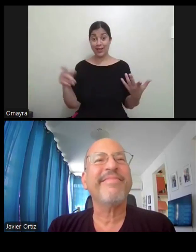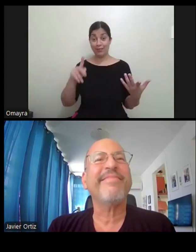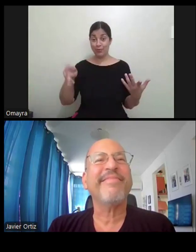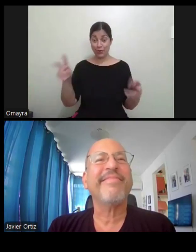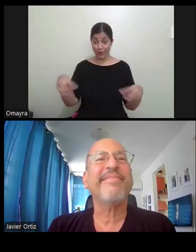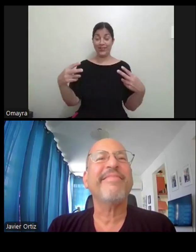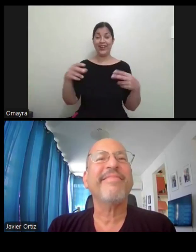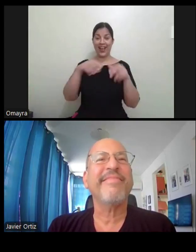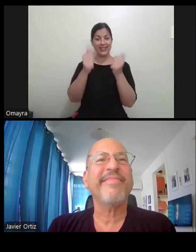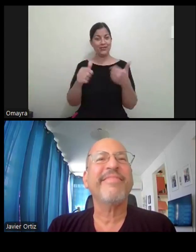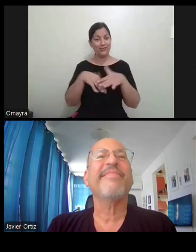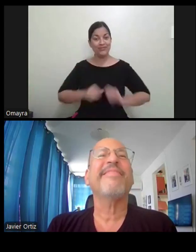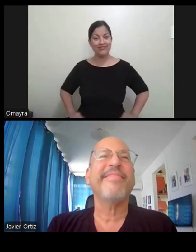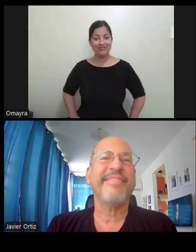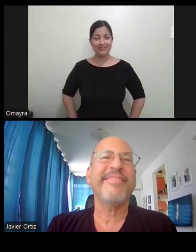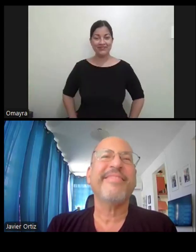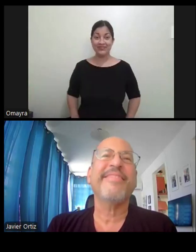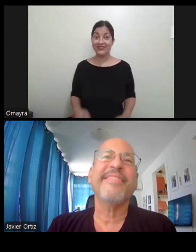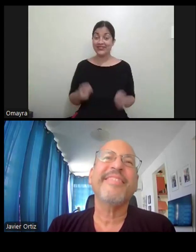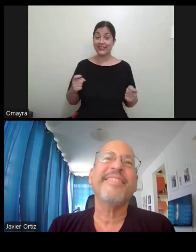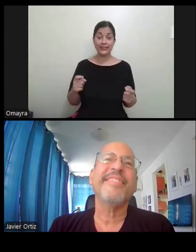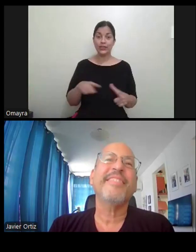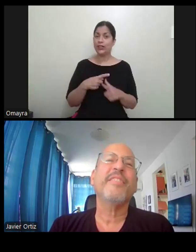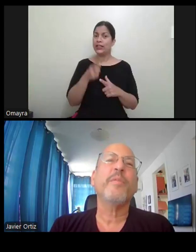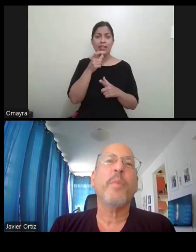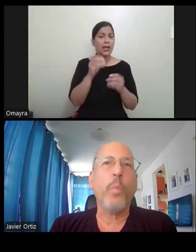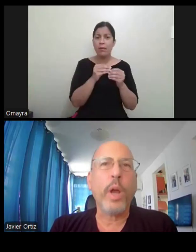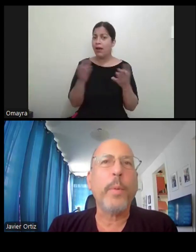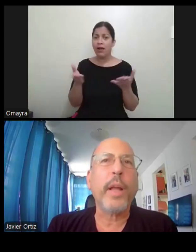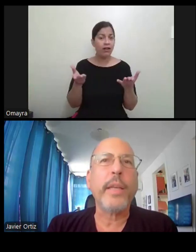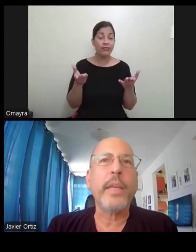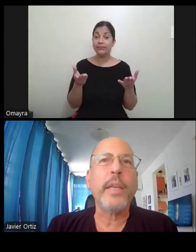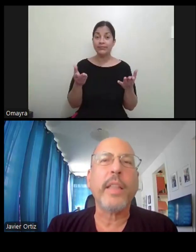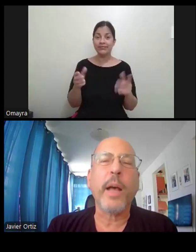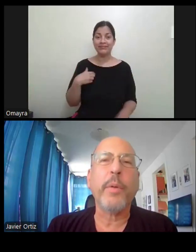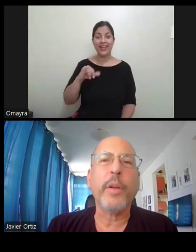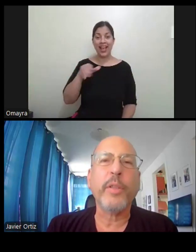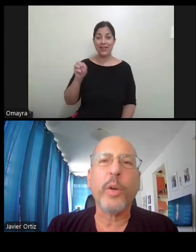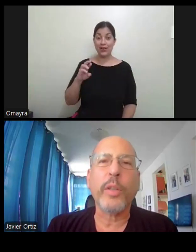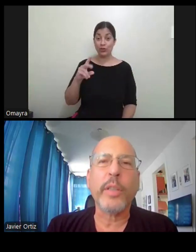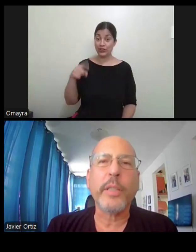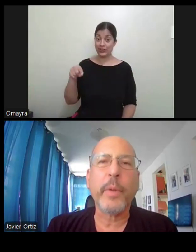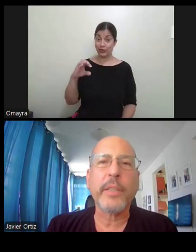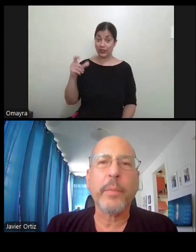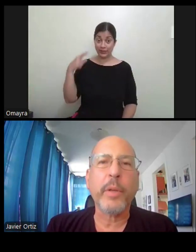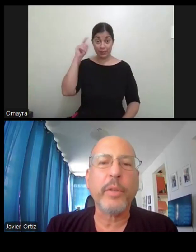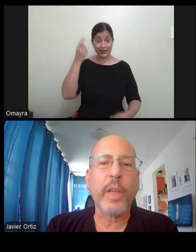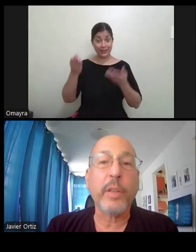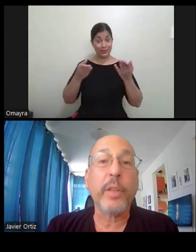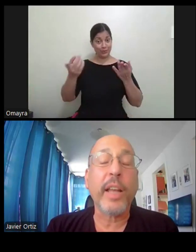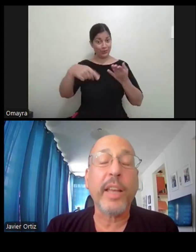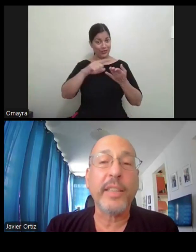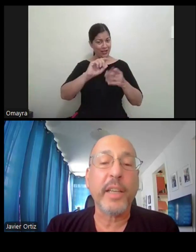ve Artefusión. Sí. Bien, entonces, ¿qué más está? Aparte de Adriana Bueno, Pantoja. por aquí está Javier Ortiz Cortés para servirle a usted, a